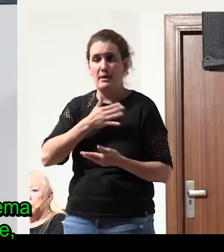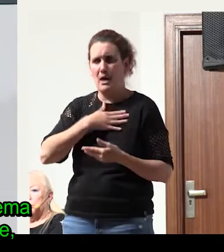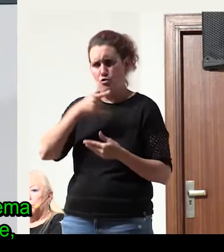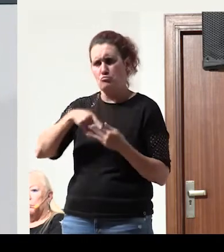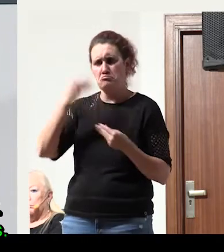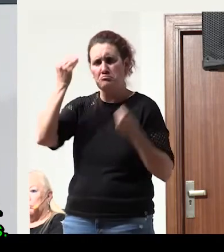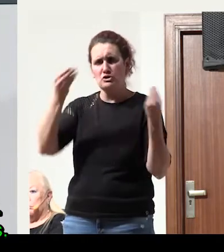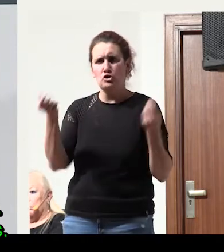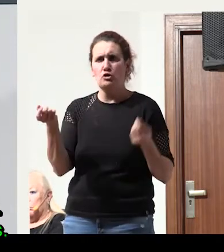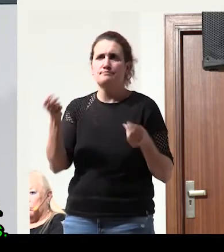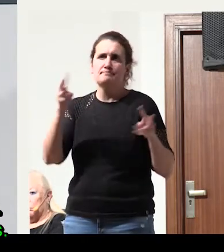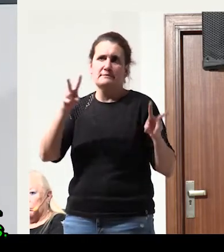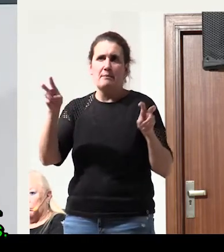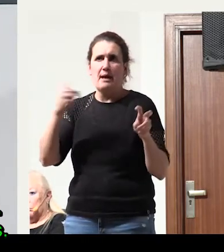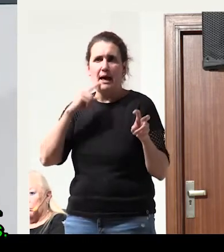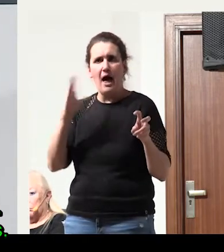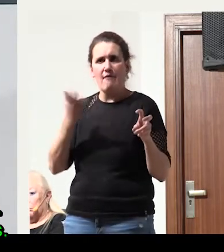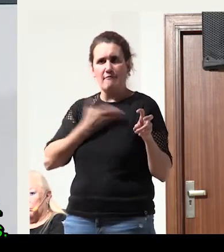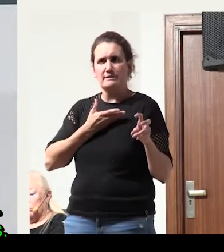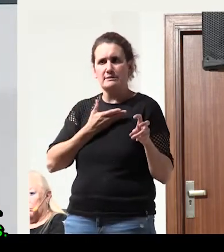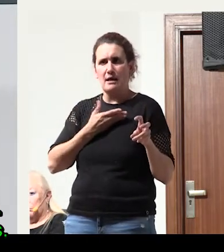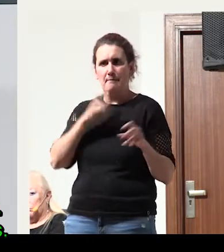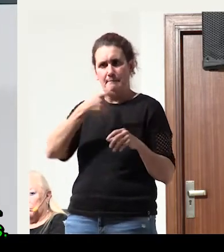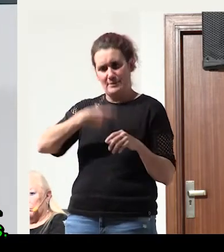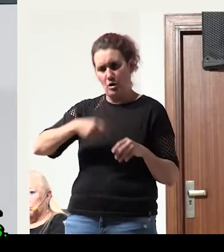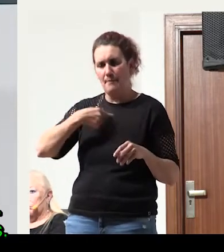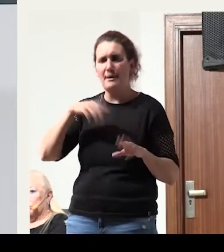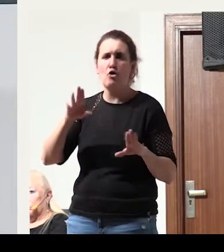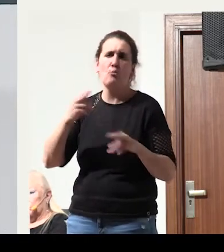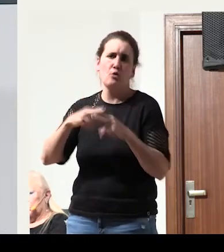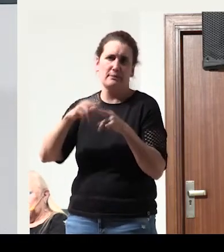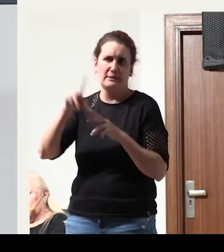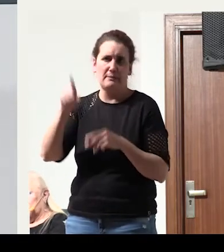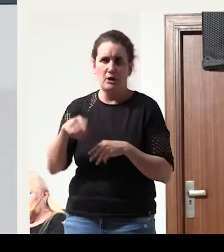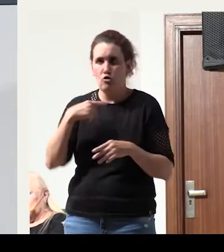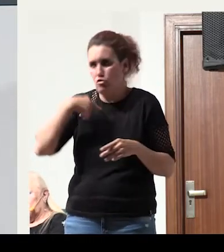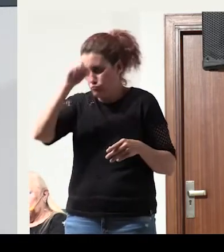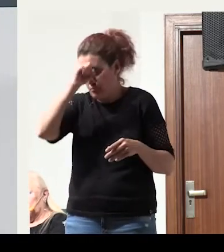afecta personalmente, pero políticamente también, o yo lo veo así, por lo menos.